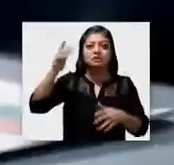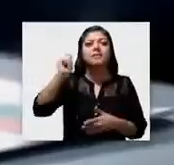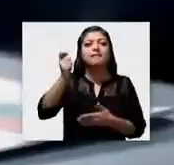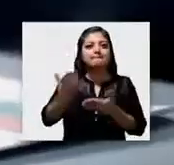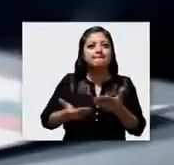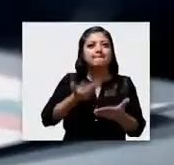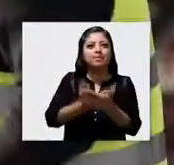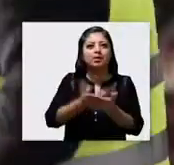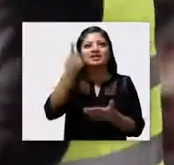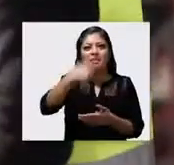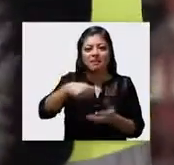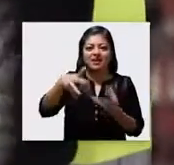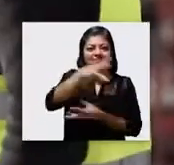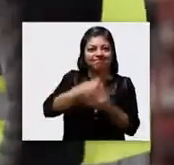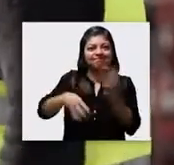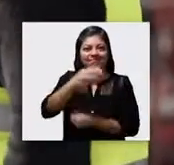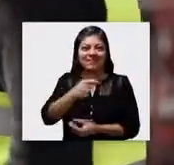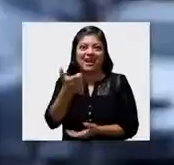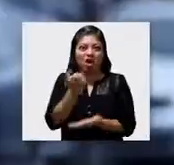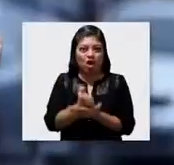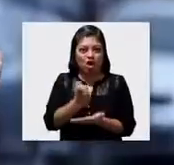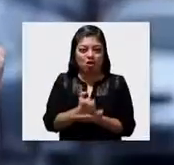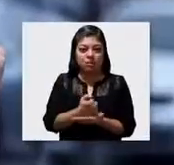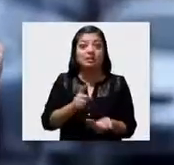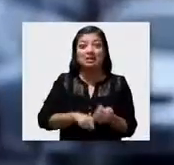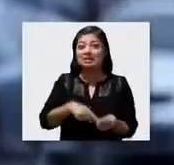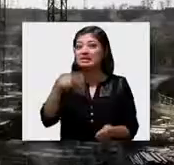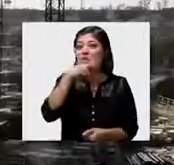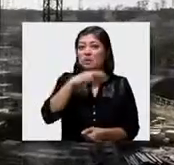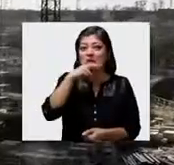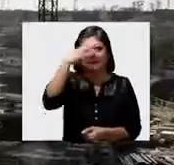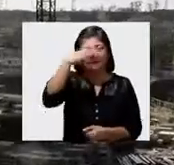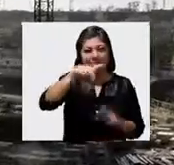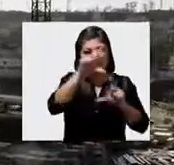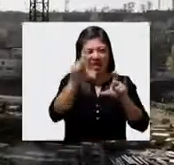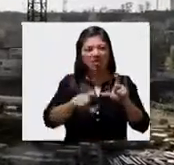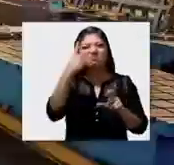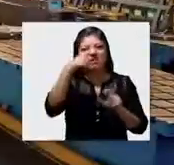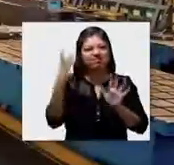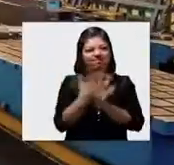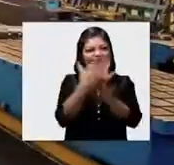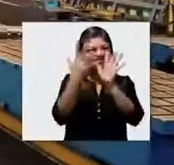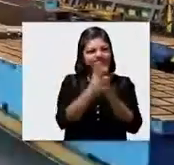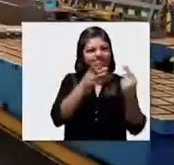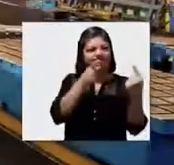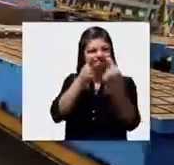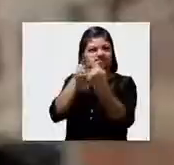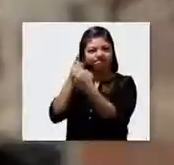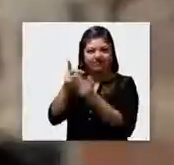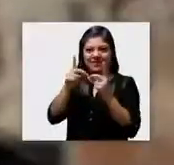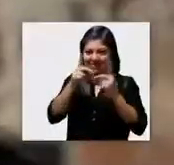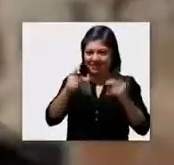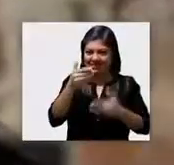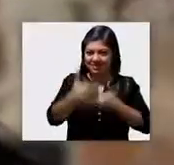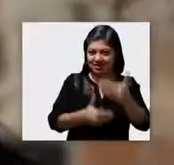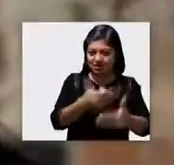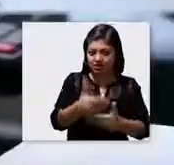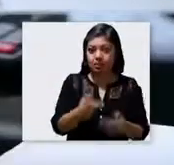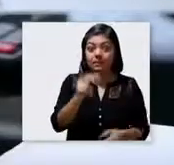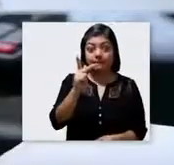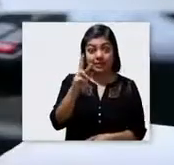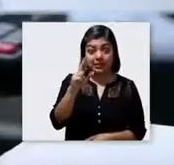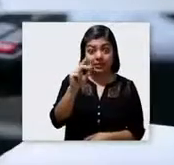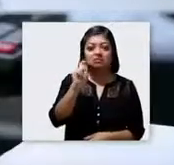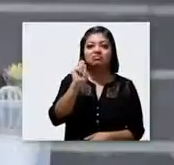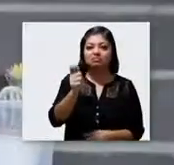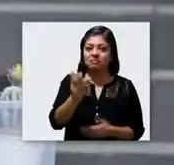todos. Con propuestas para reactivar la economía. Porque urge invertir en hacer a México competitivo para generar desarrollo. En el PRD proponemos